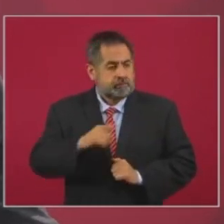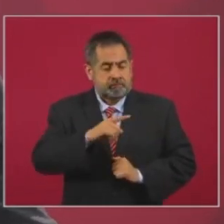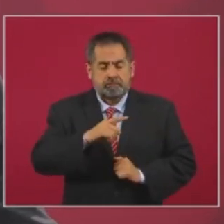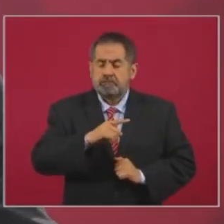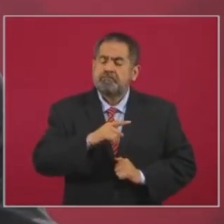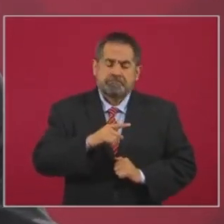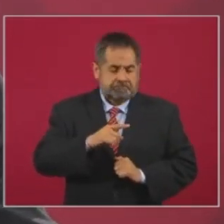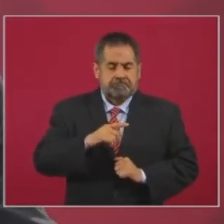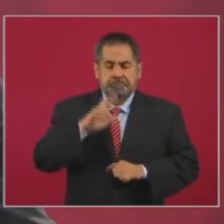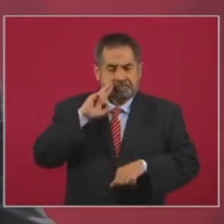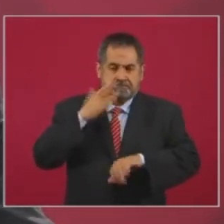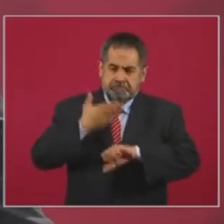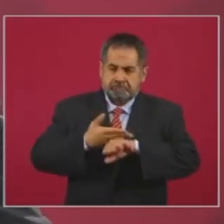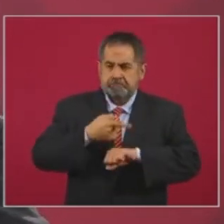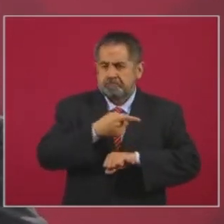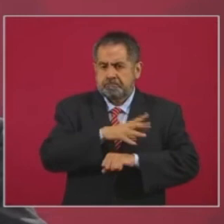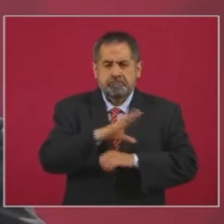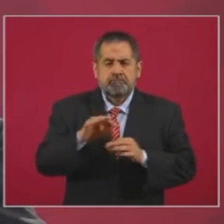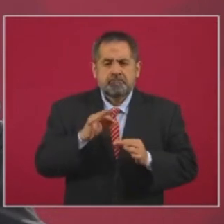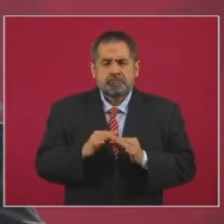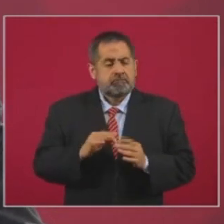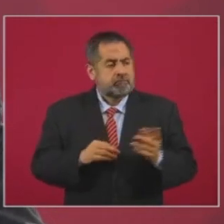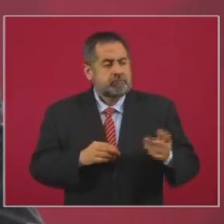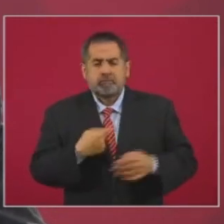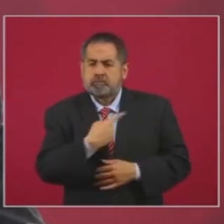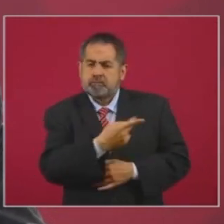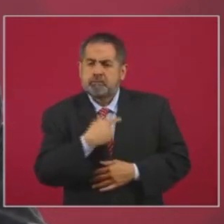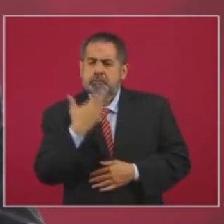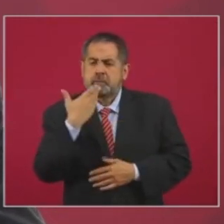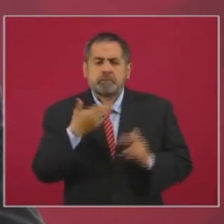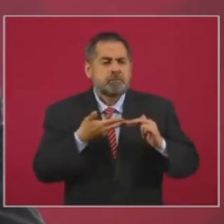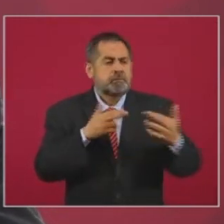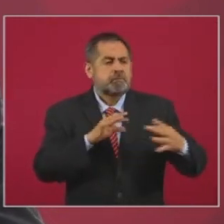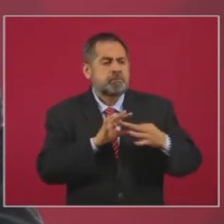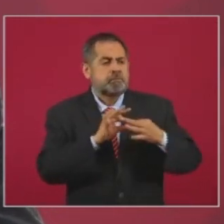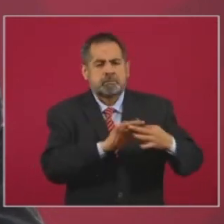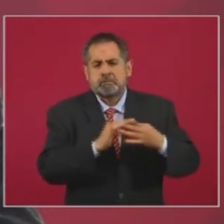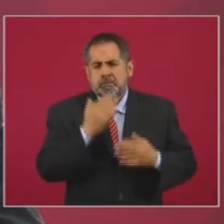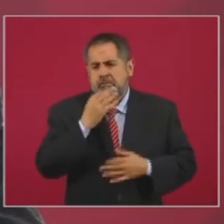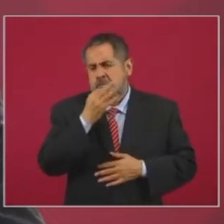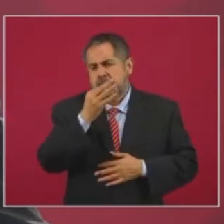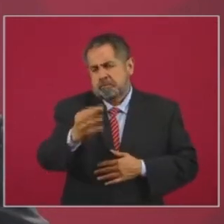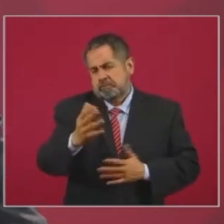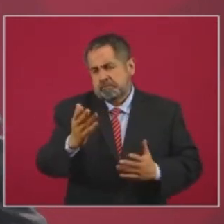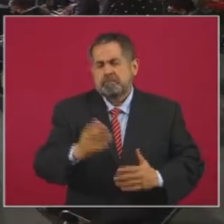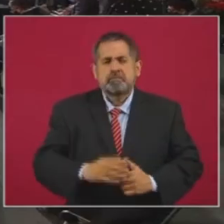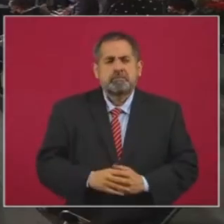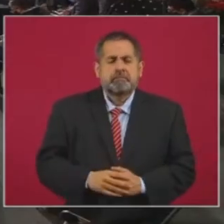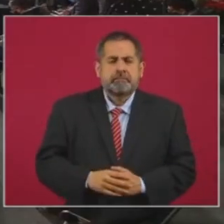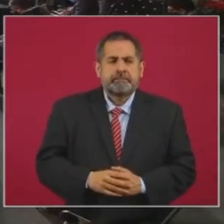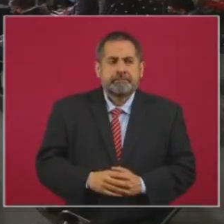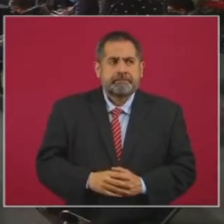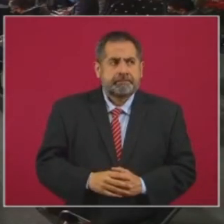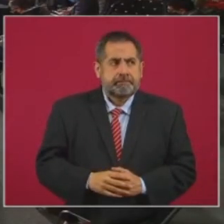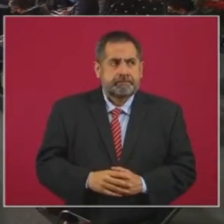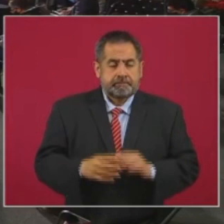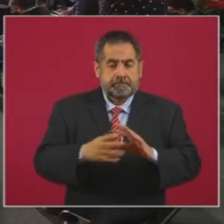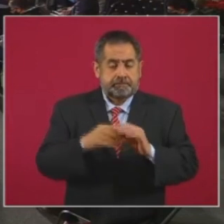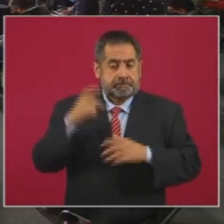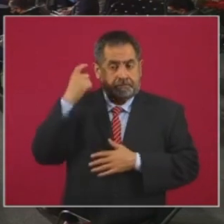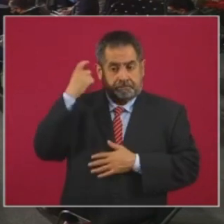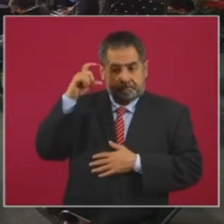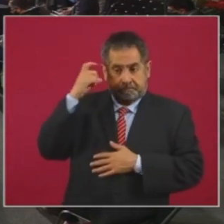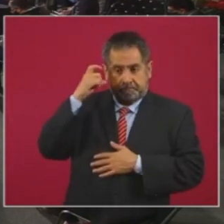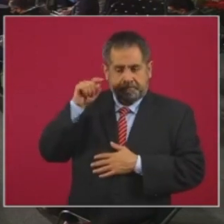responsable, y tenemos muy buena relación. Eso es lo que puedo decir. Presidente, hablando de los dos Querétaros que